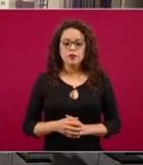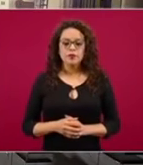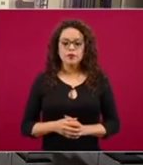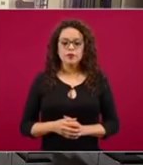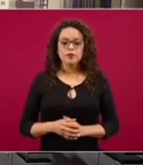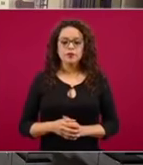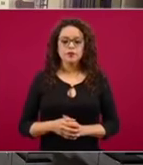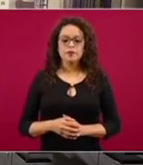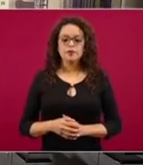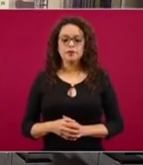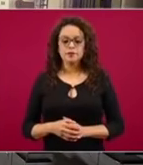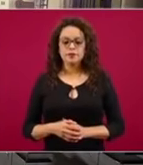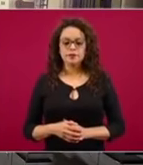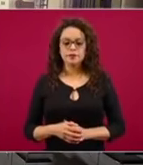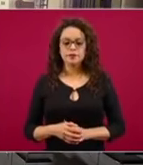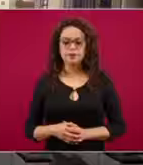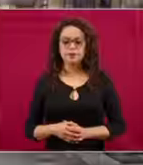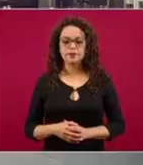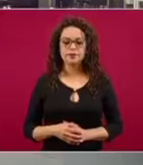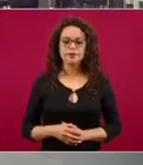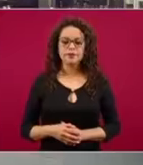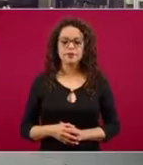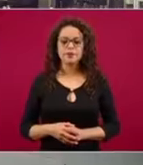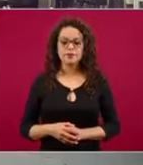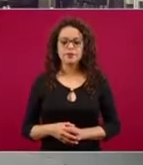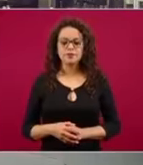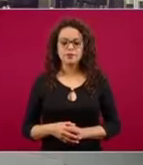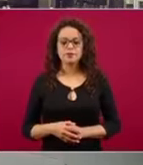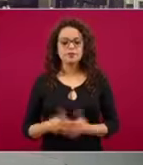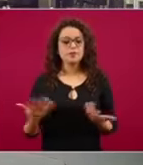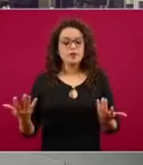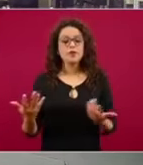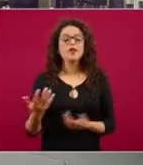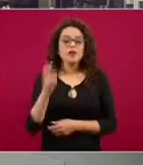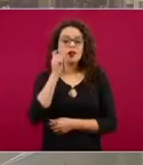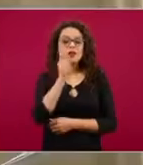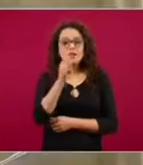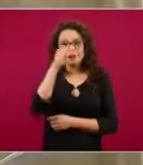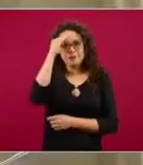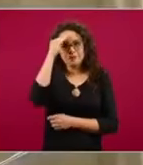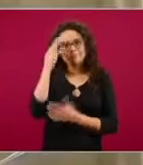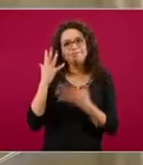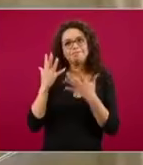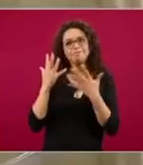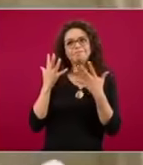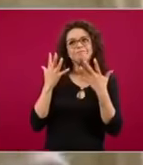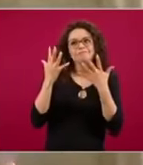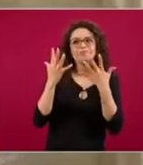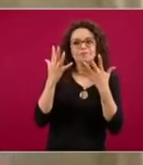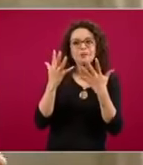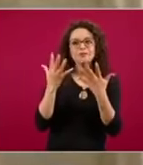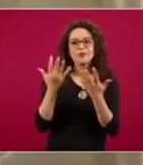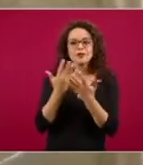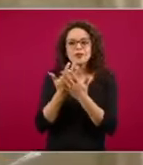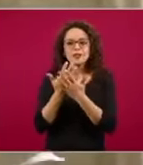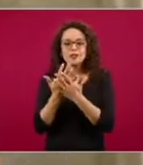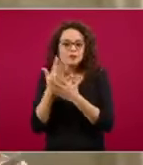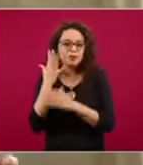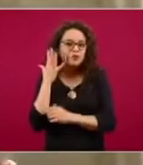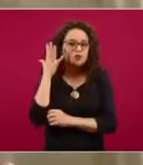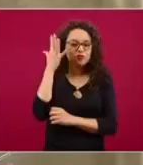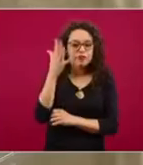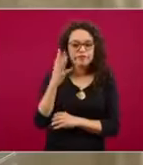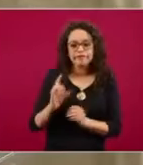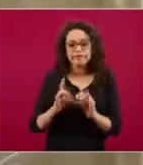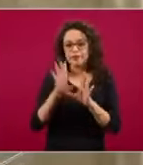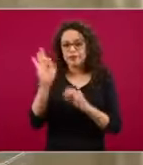¿qué se debe de esperar? ¿Hay alguna relación con la esperanza que debe de tener la población sobre su salud, sobre